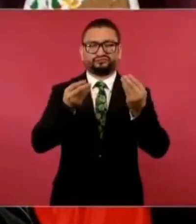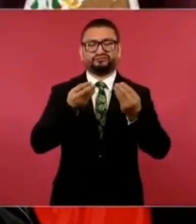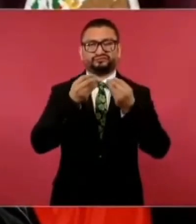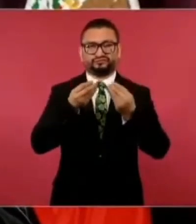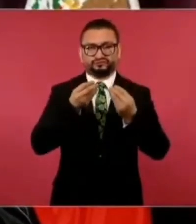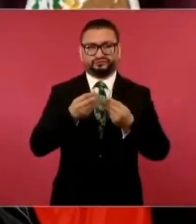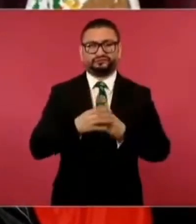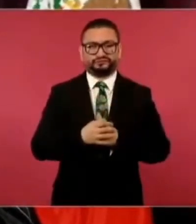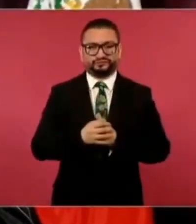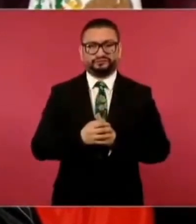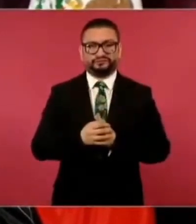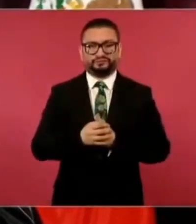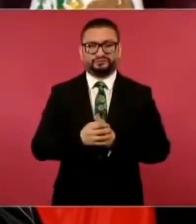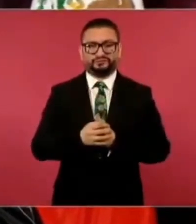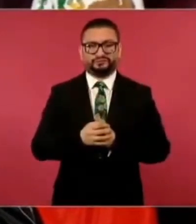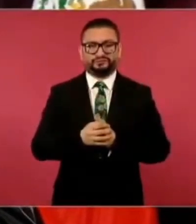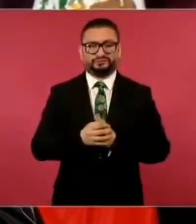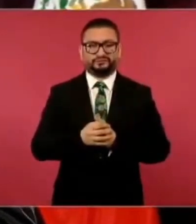de